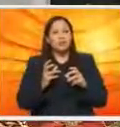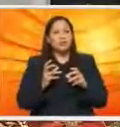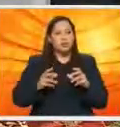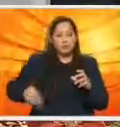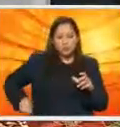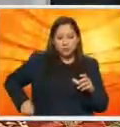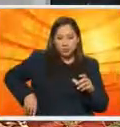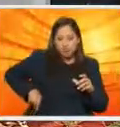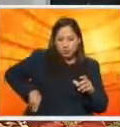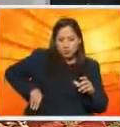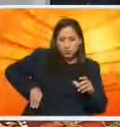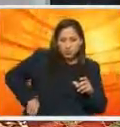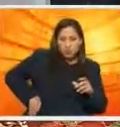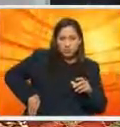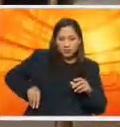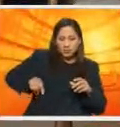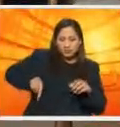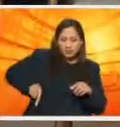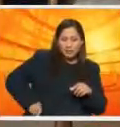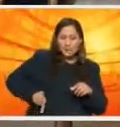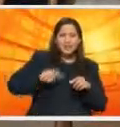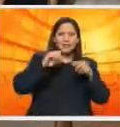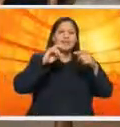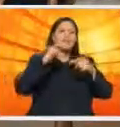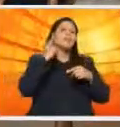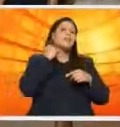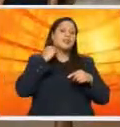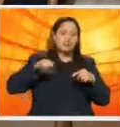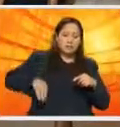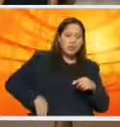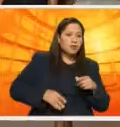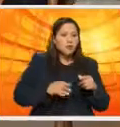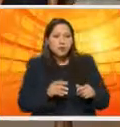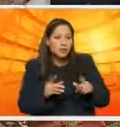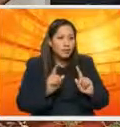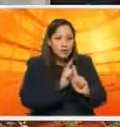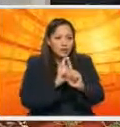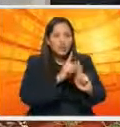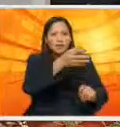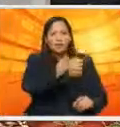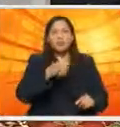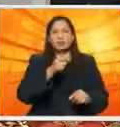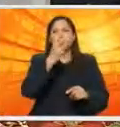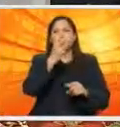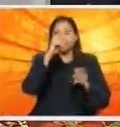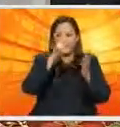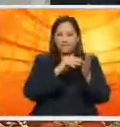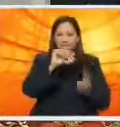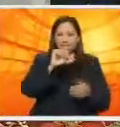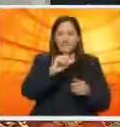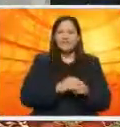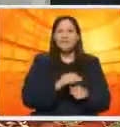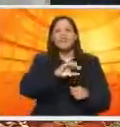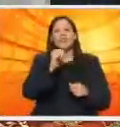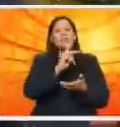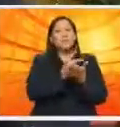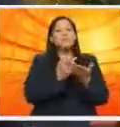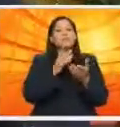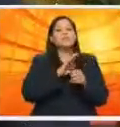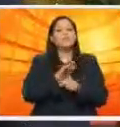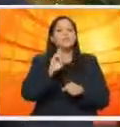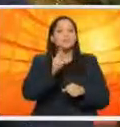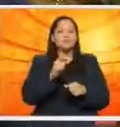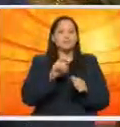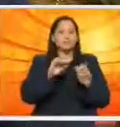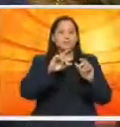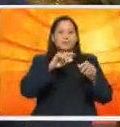traen aquí en la cintura, ¿no? En la cintura, en los laterales de la cintura. Exactamente. ¿No? Bueno, eso es un plan para el 2016. ¿Qué otro plan tiene? Otro de los planes es que